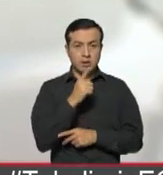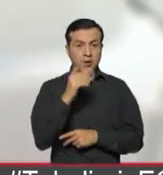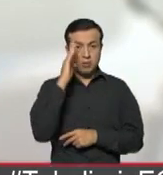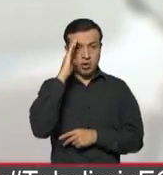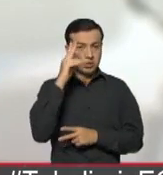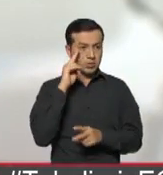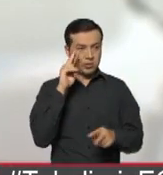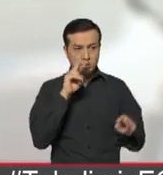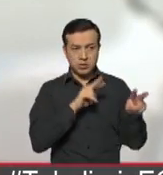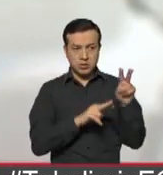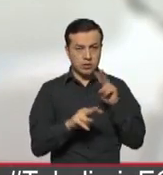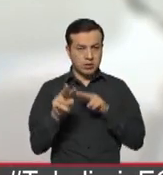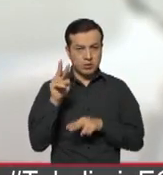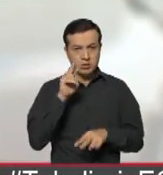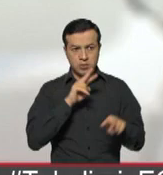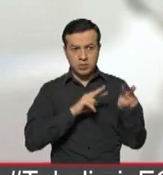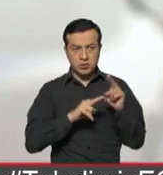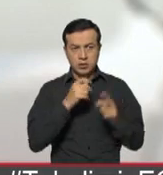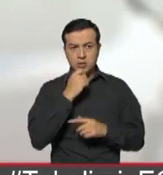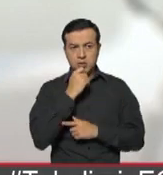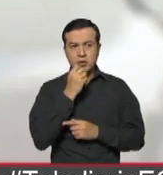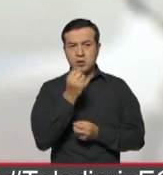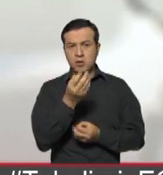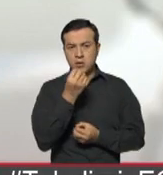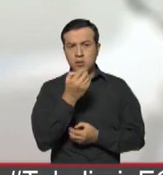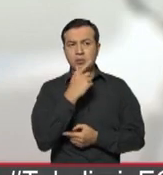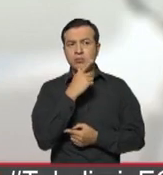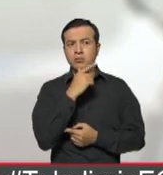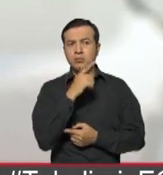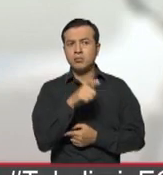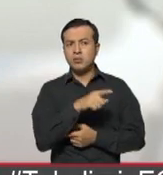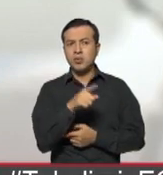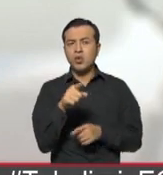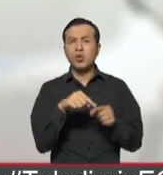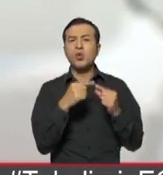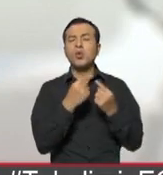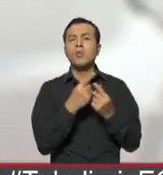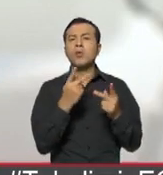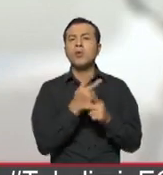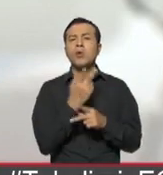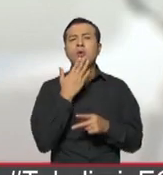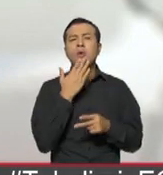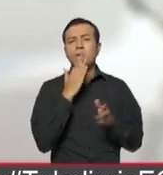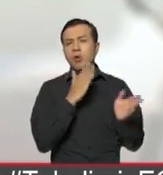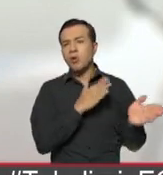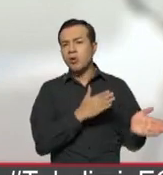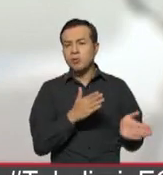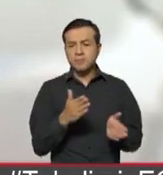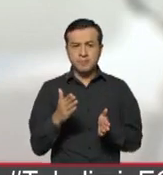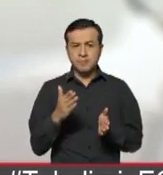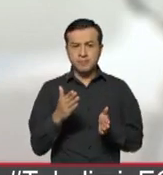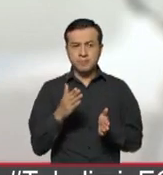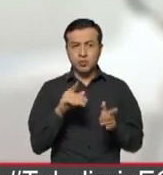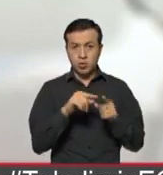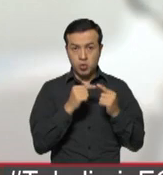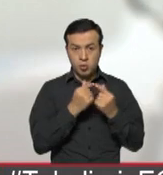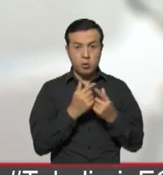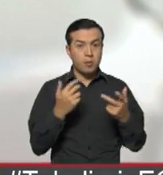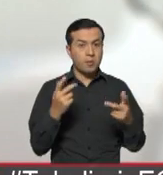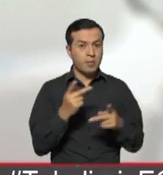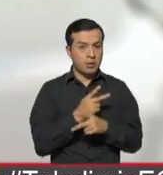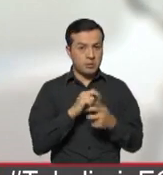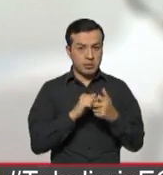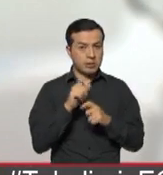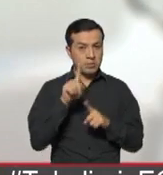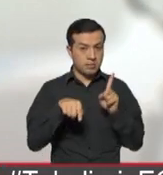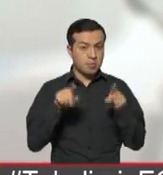inteligencia penitenciaria logre recabar información sobre quiénes son los grupos, cómo están operando y de qué manera estos grupos, estos